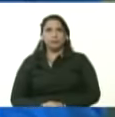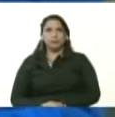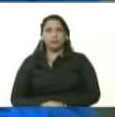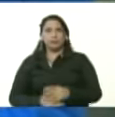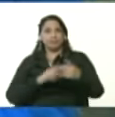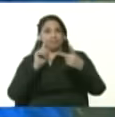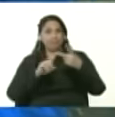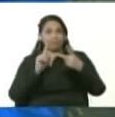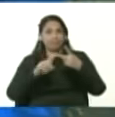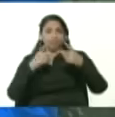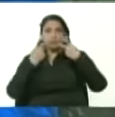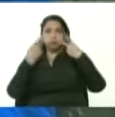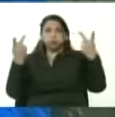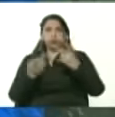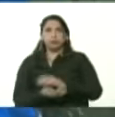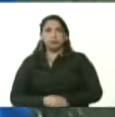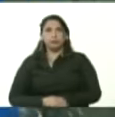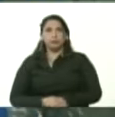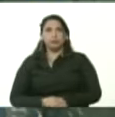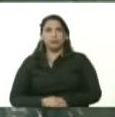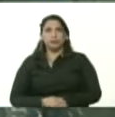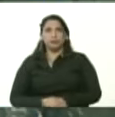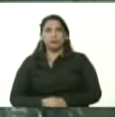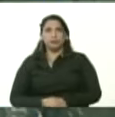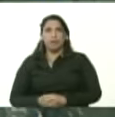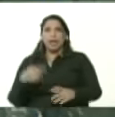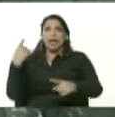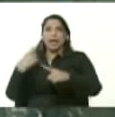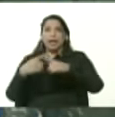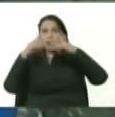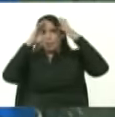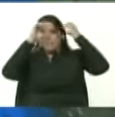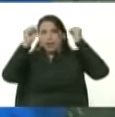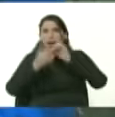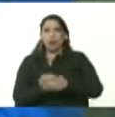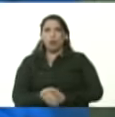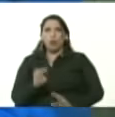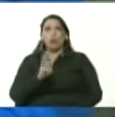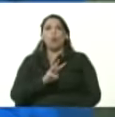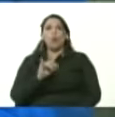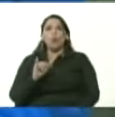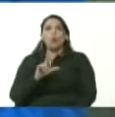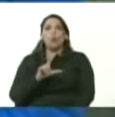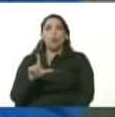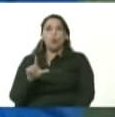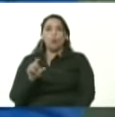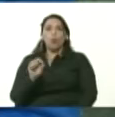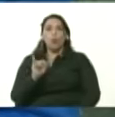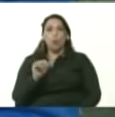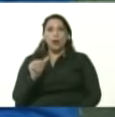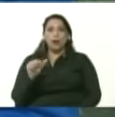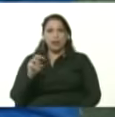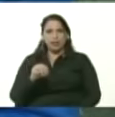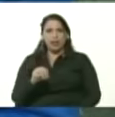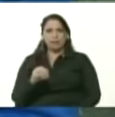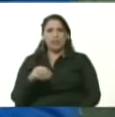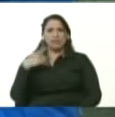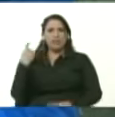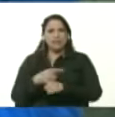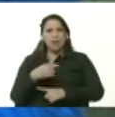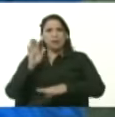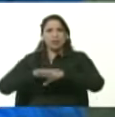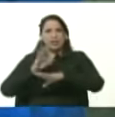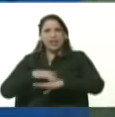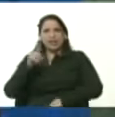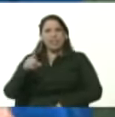Segunda declaración en boca del ex embajador William Brownfield. Debemos tratar esto como una